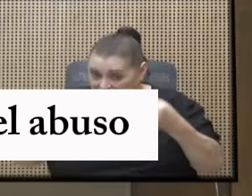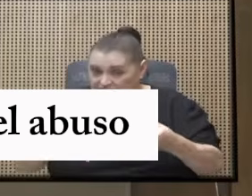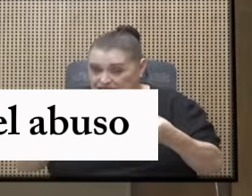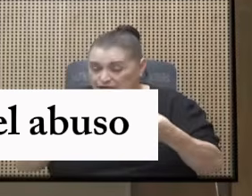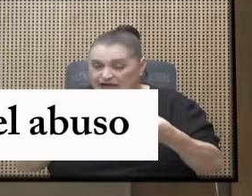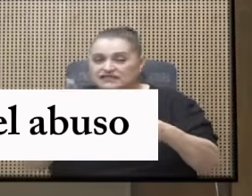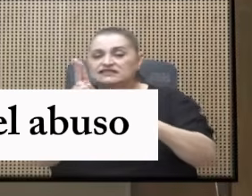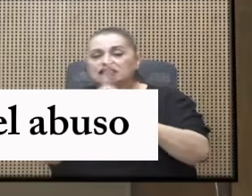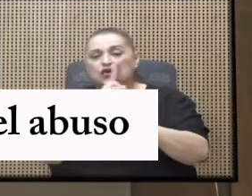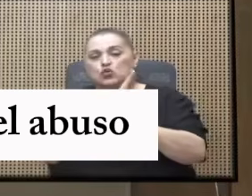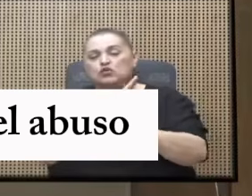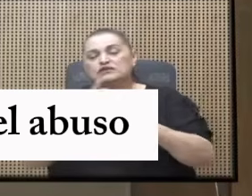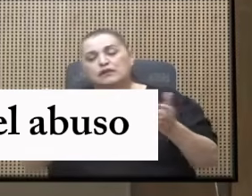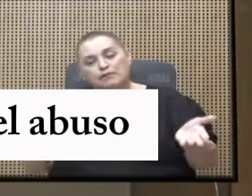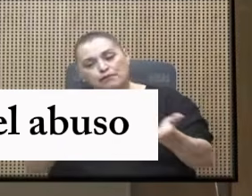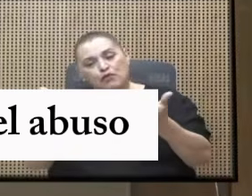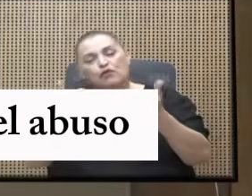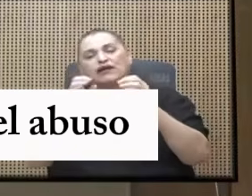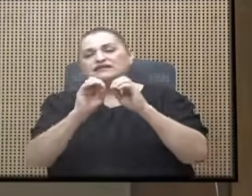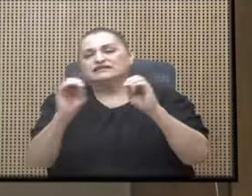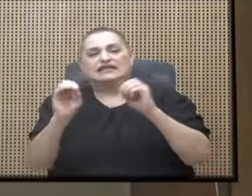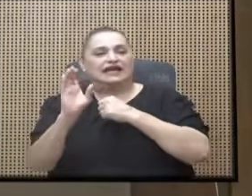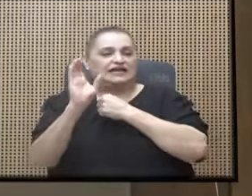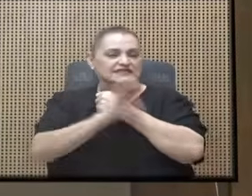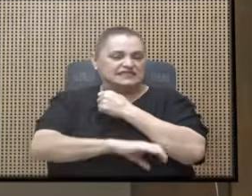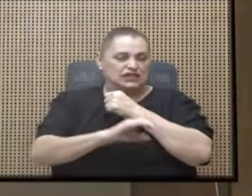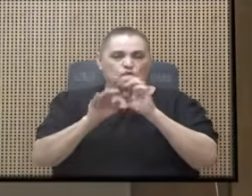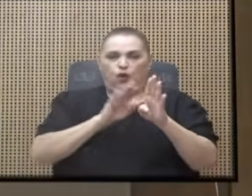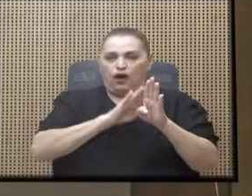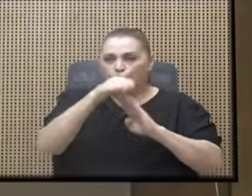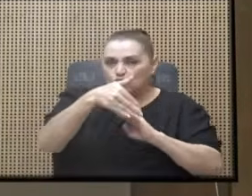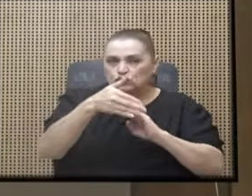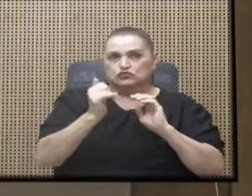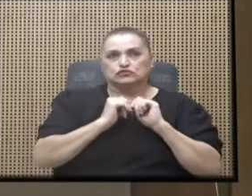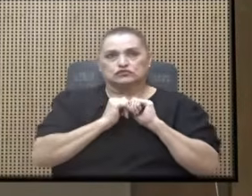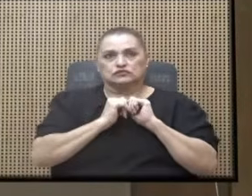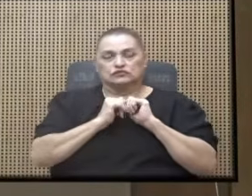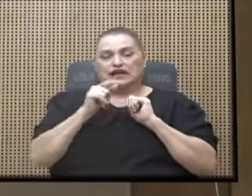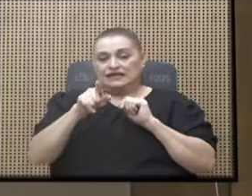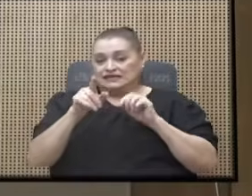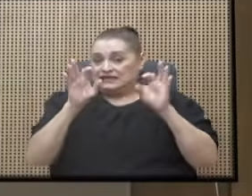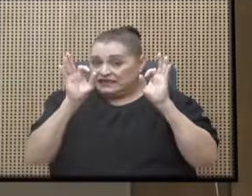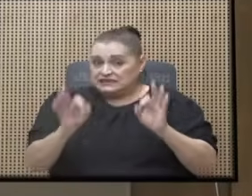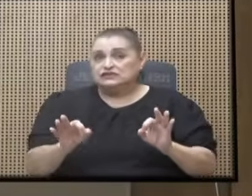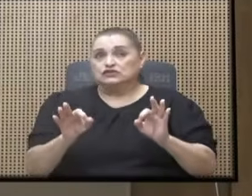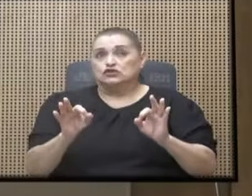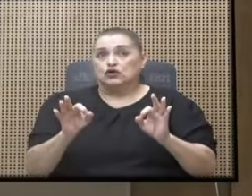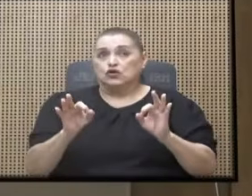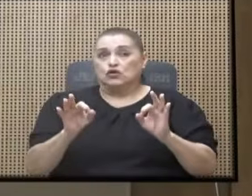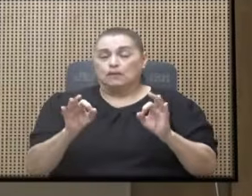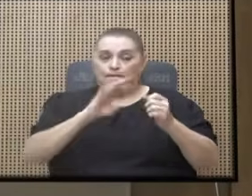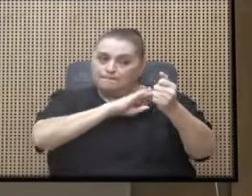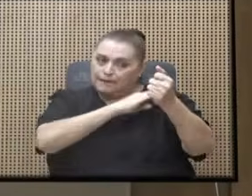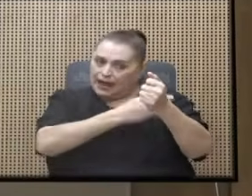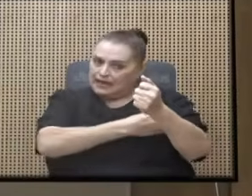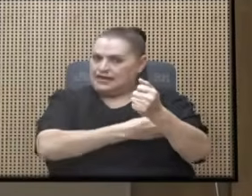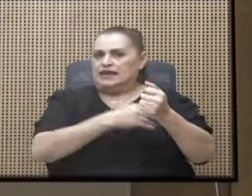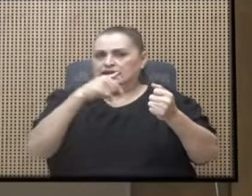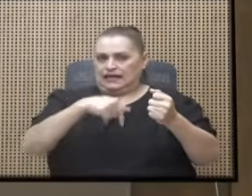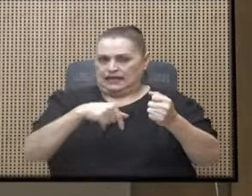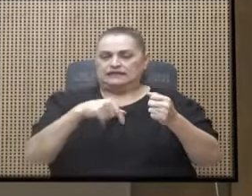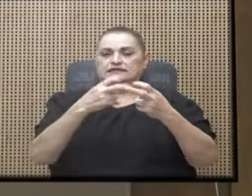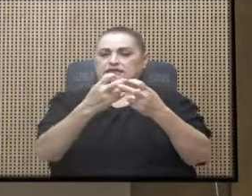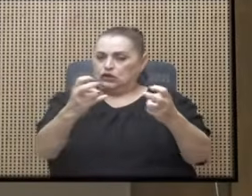utilizada para promover la impunidad y el abuso. Es una decisión valiente de este